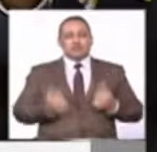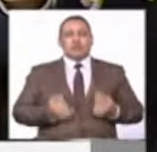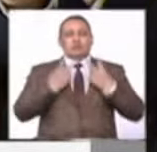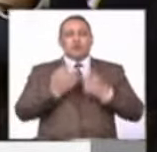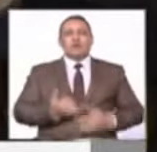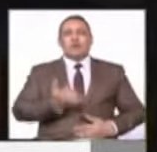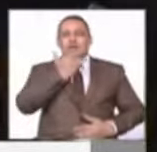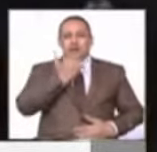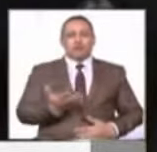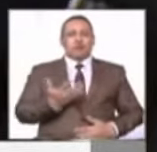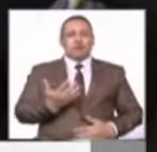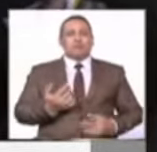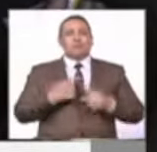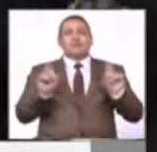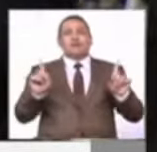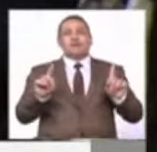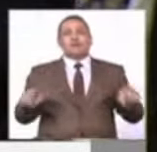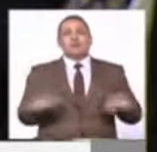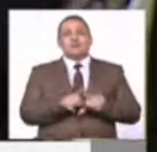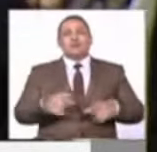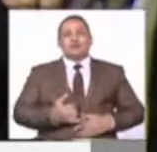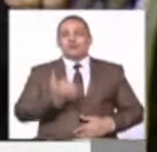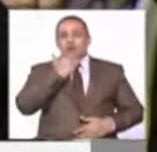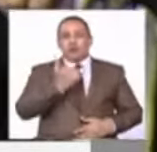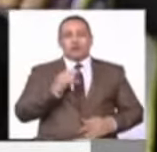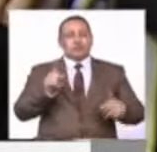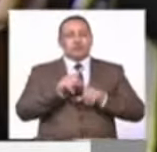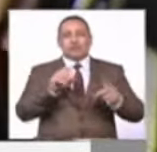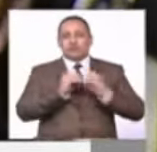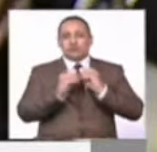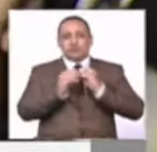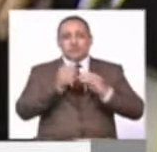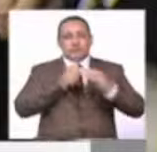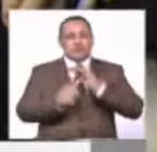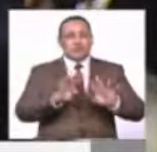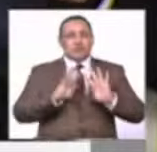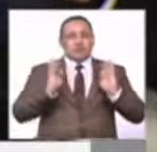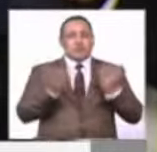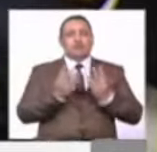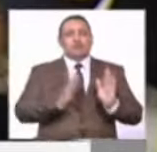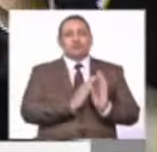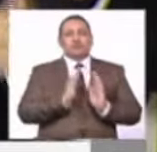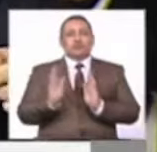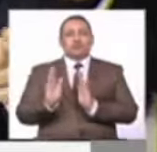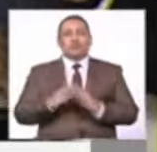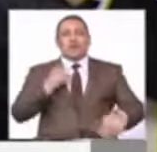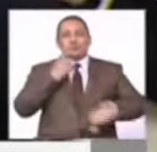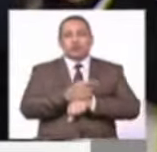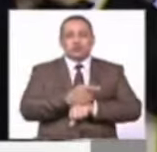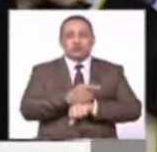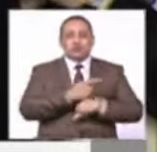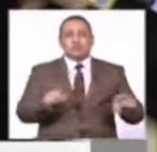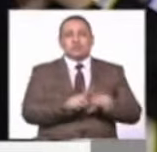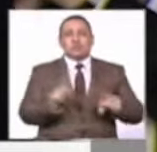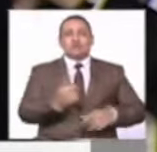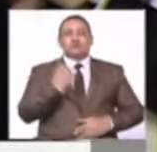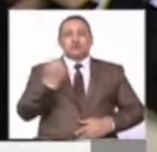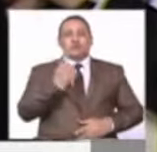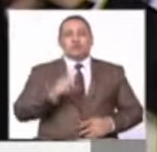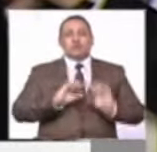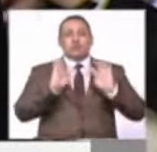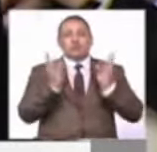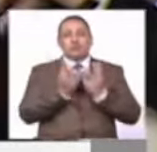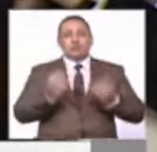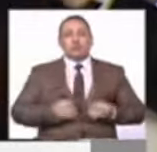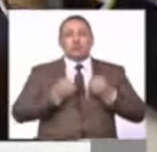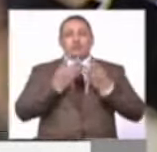un error pero los errores no se subsanan en el pleno Este es un proceso procedimiento acusatorio y solamente el pleno puede